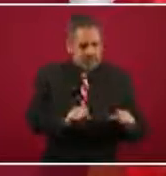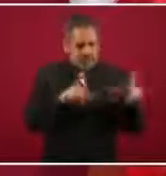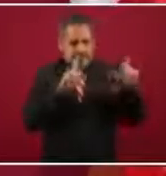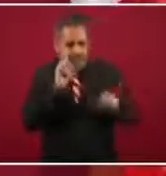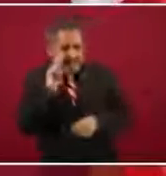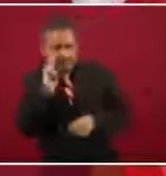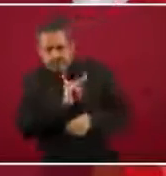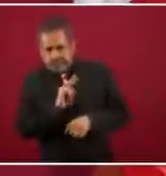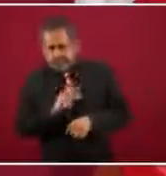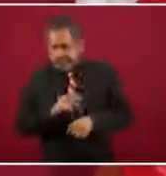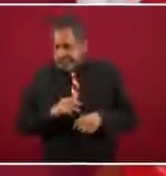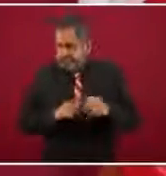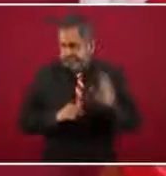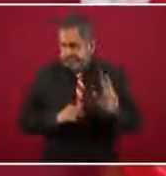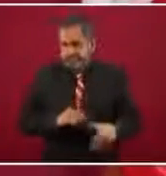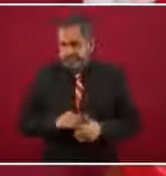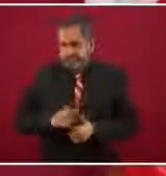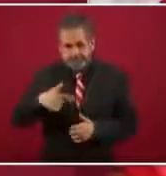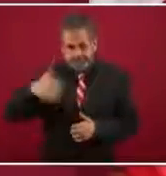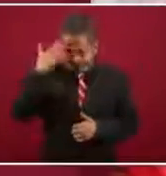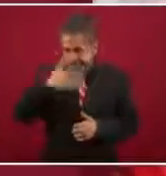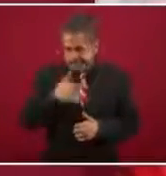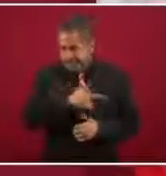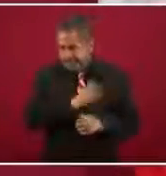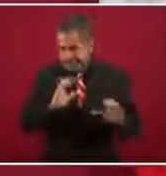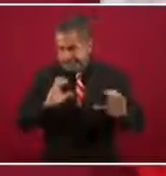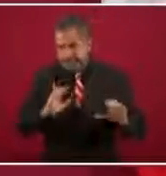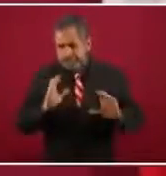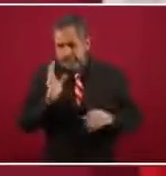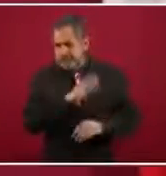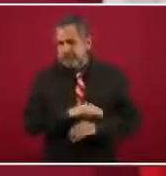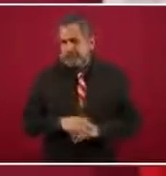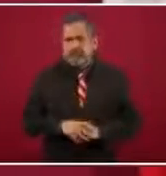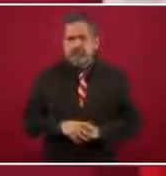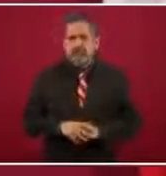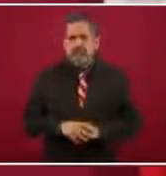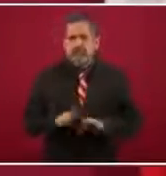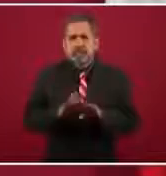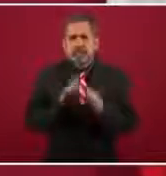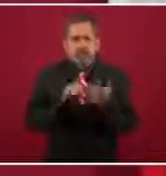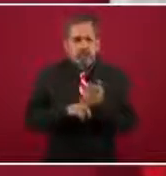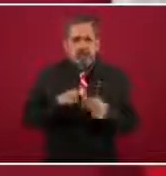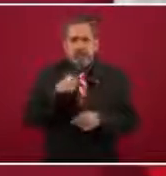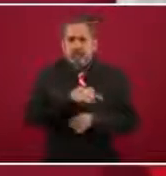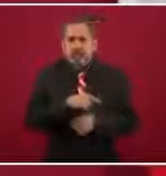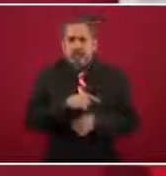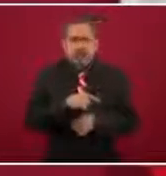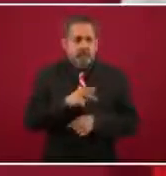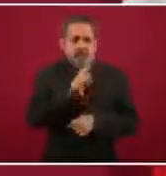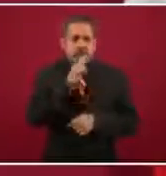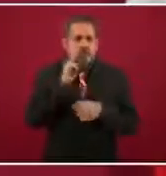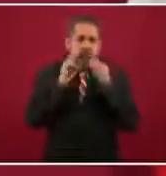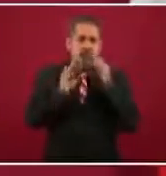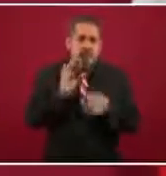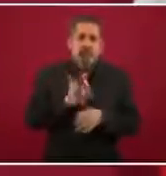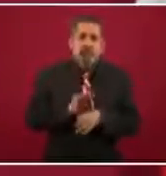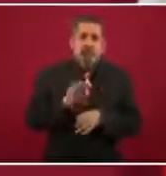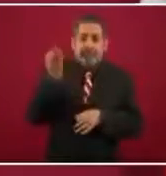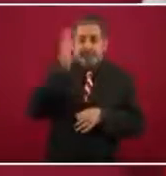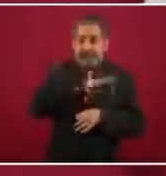gente lo sepa, de cómo lanzan una noticia